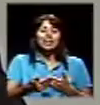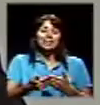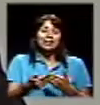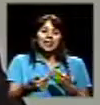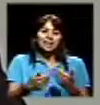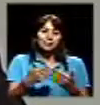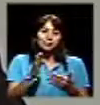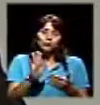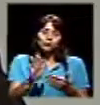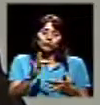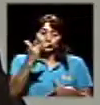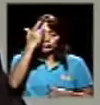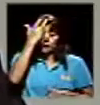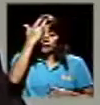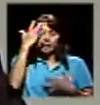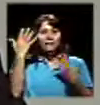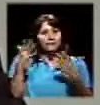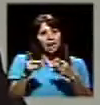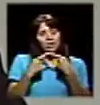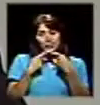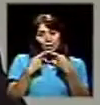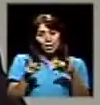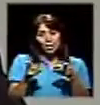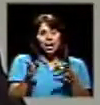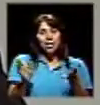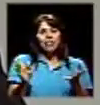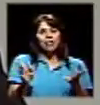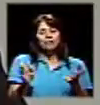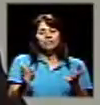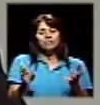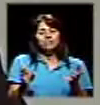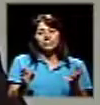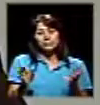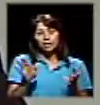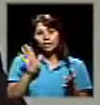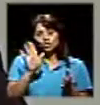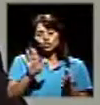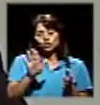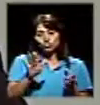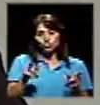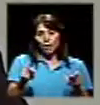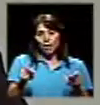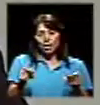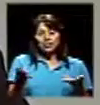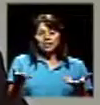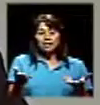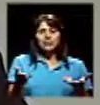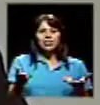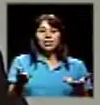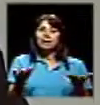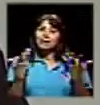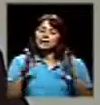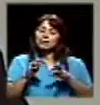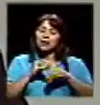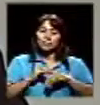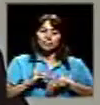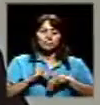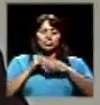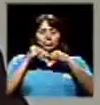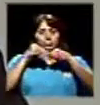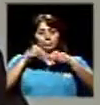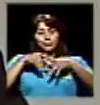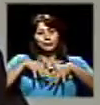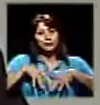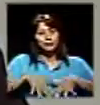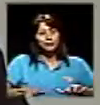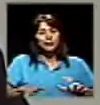adelantársenos, ya había sido declarada, identificado el cáncer metastásico que